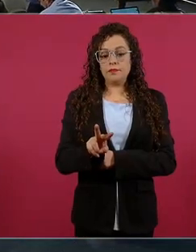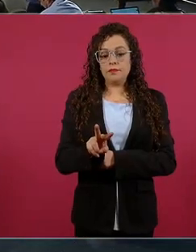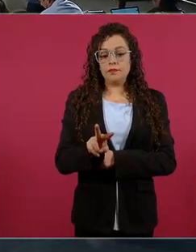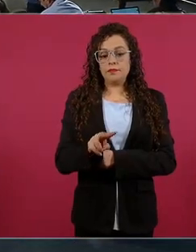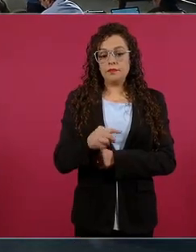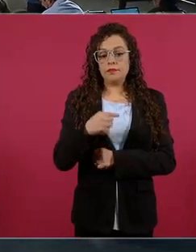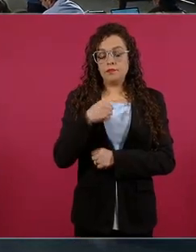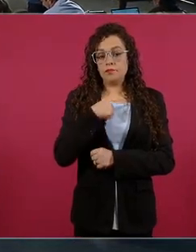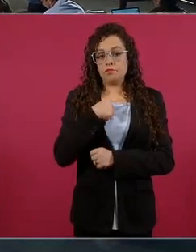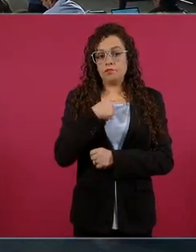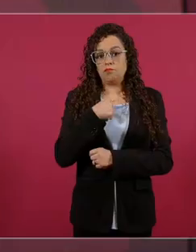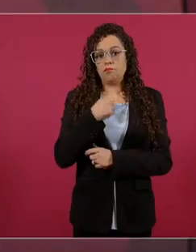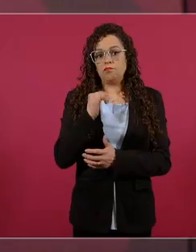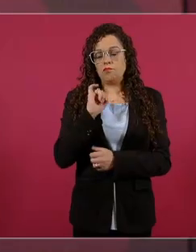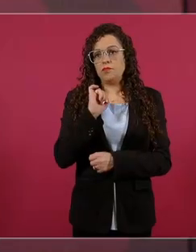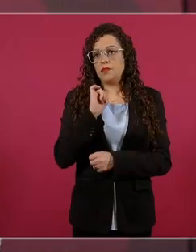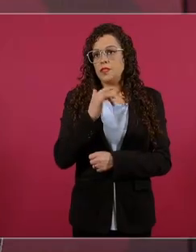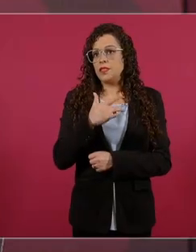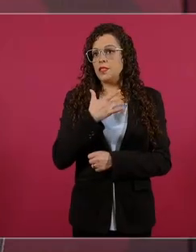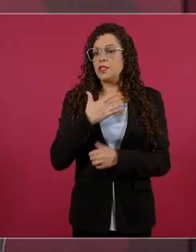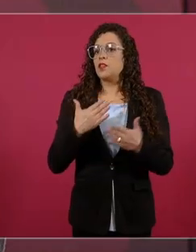de la paz en el mundo